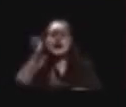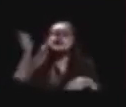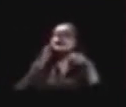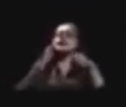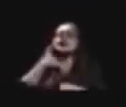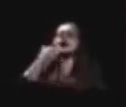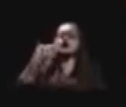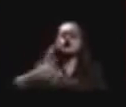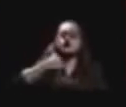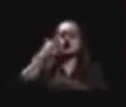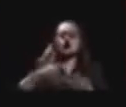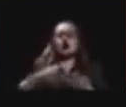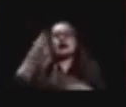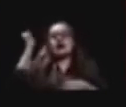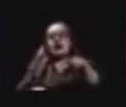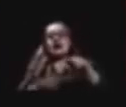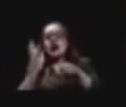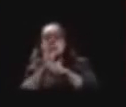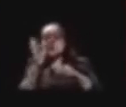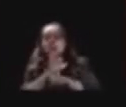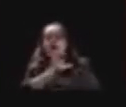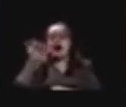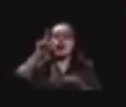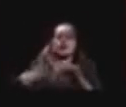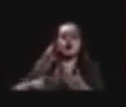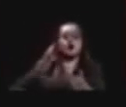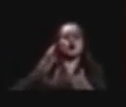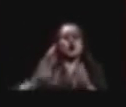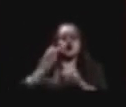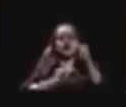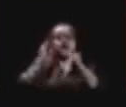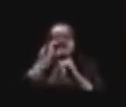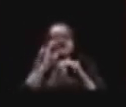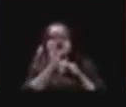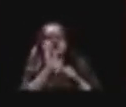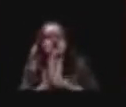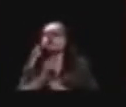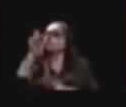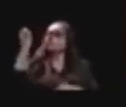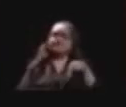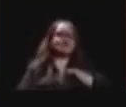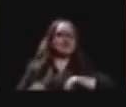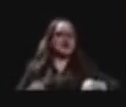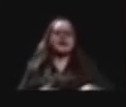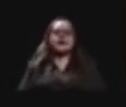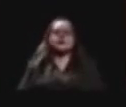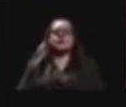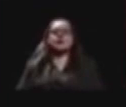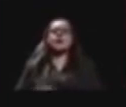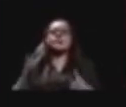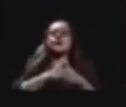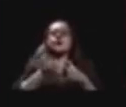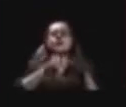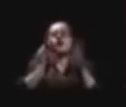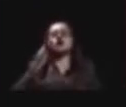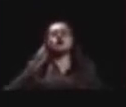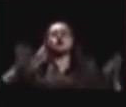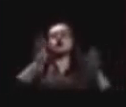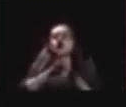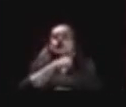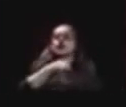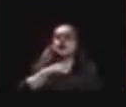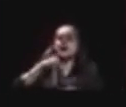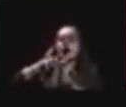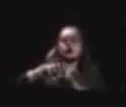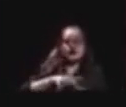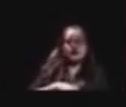corrupción y los privilegios de los altos funcionarios públicos. Lo primero es restaurar la